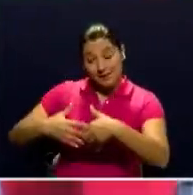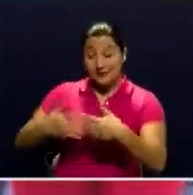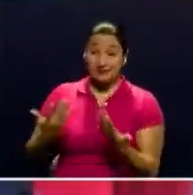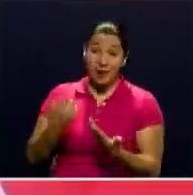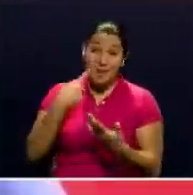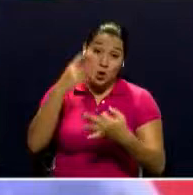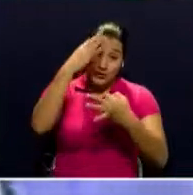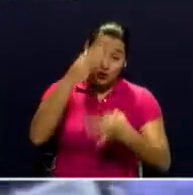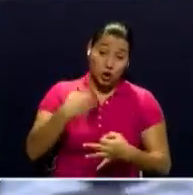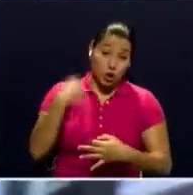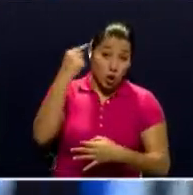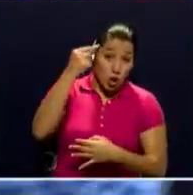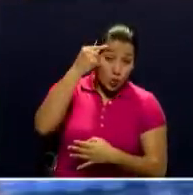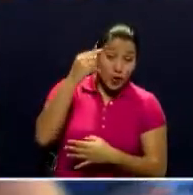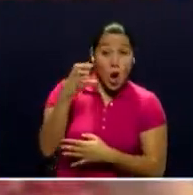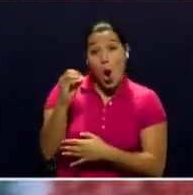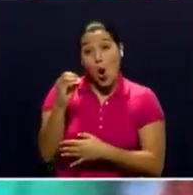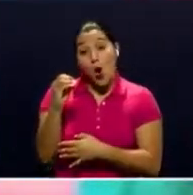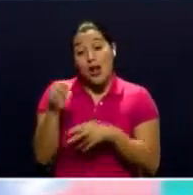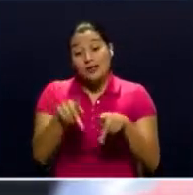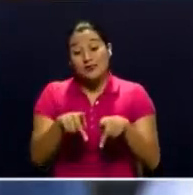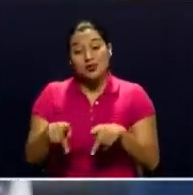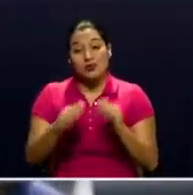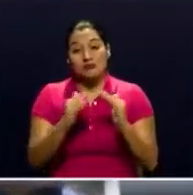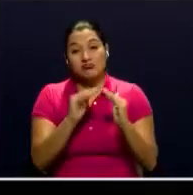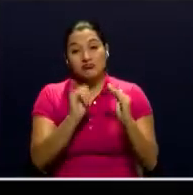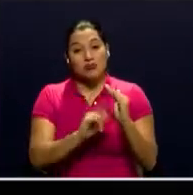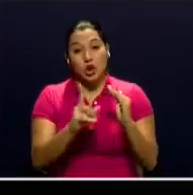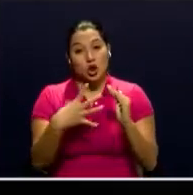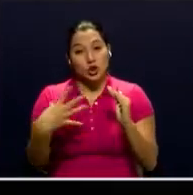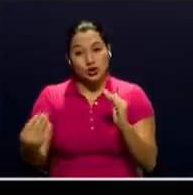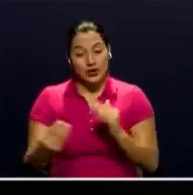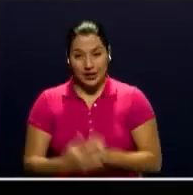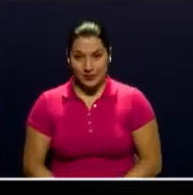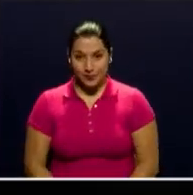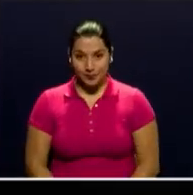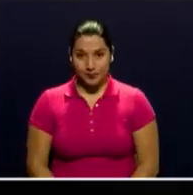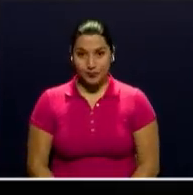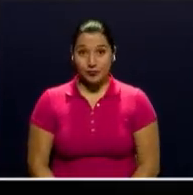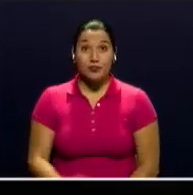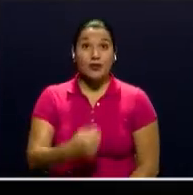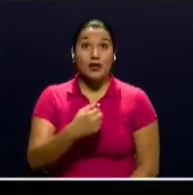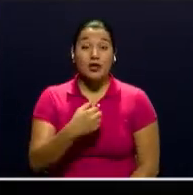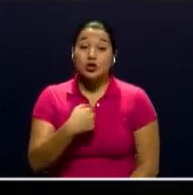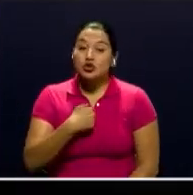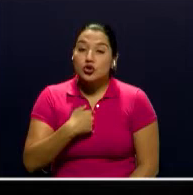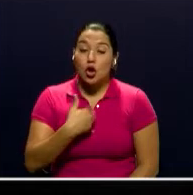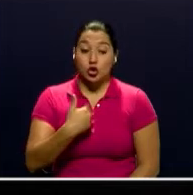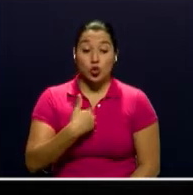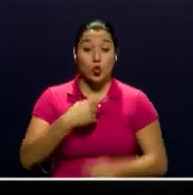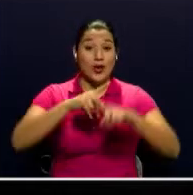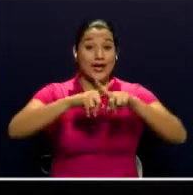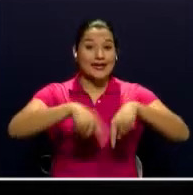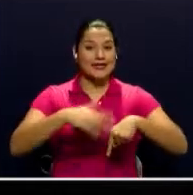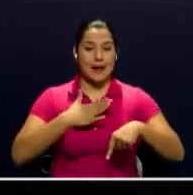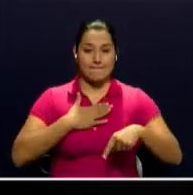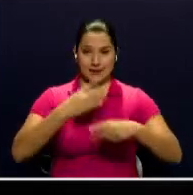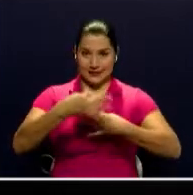gobierno o porque la población está dejando de salir de sus casas. Visto en la necesidad de cancelar mis